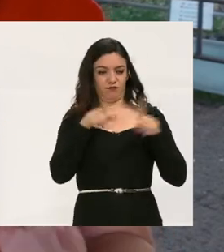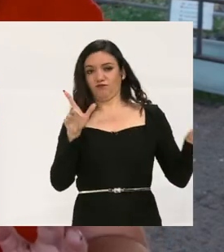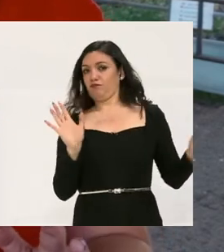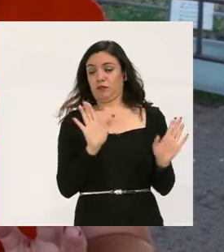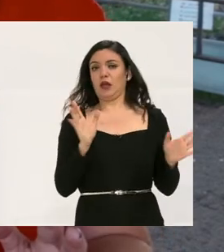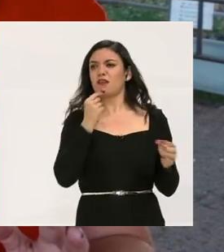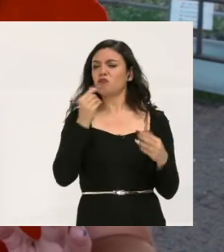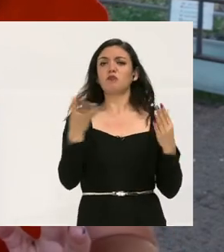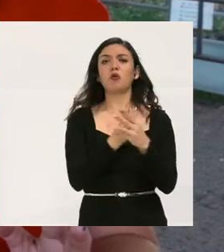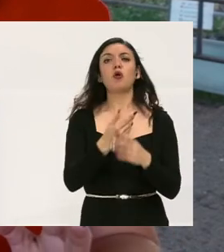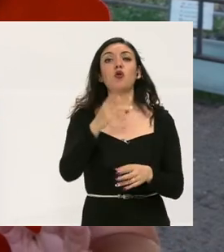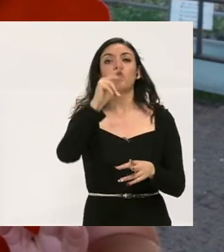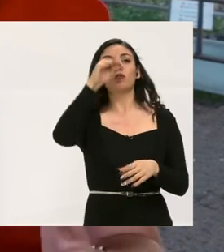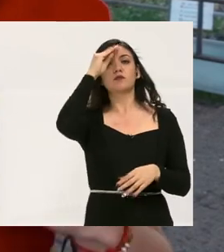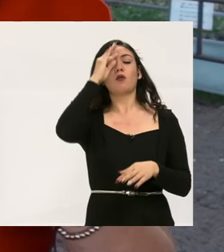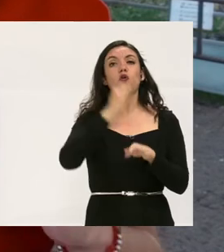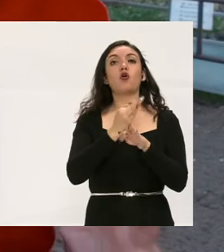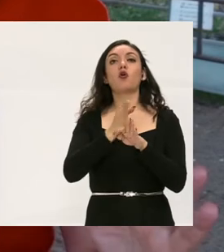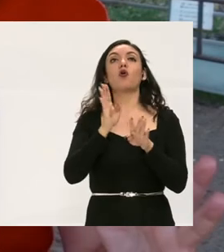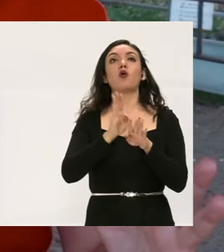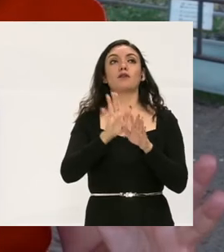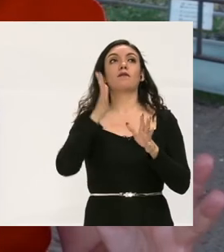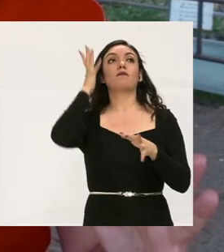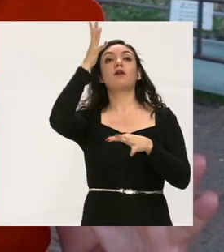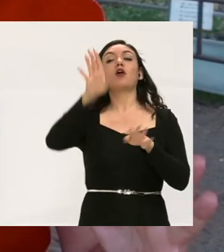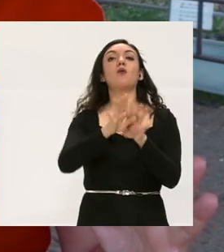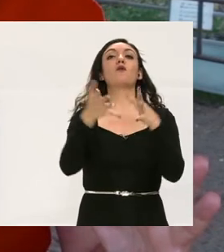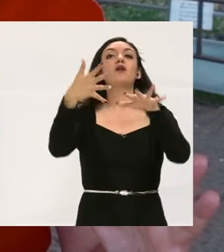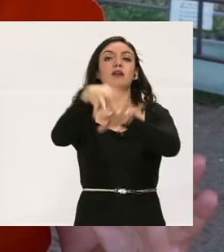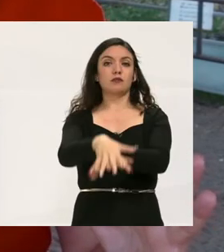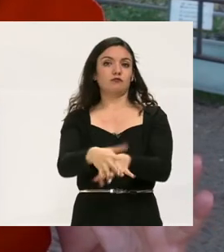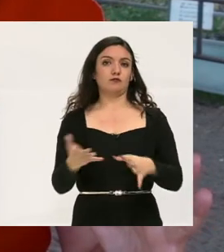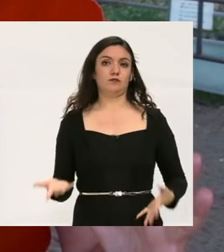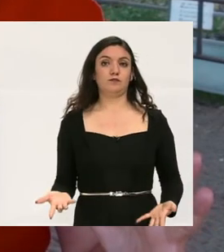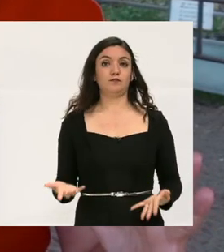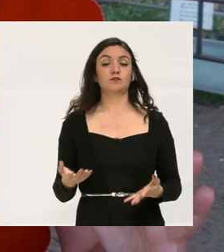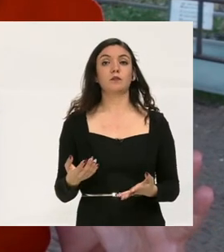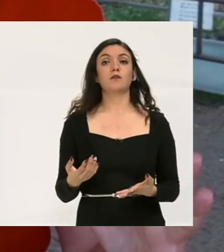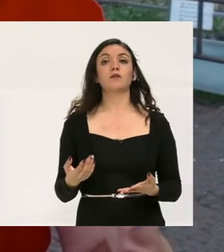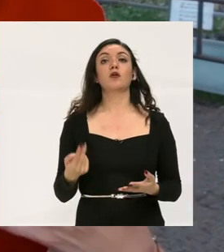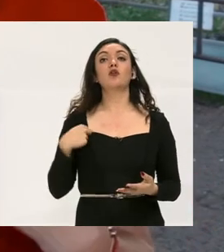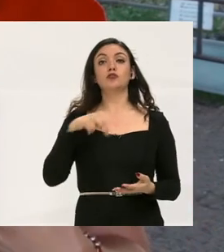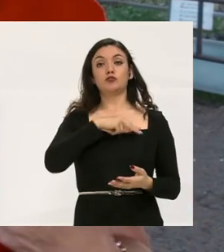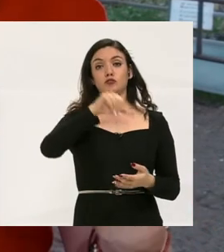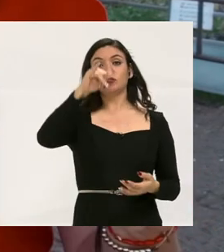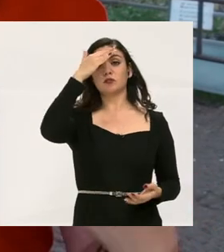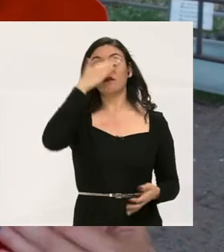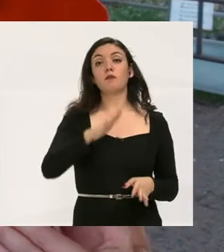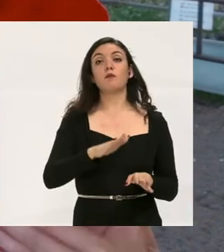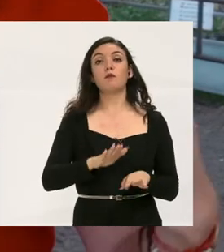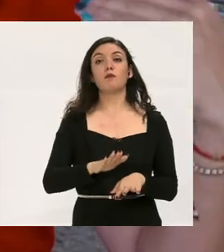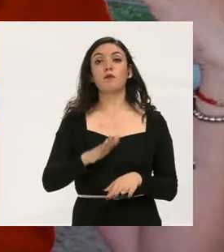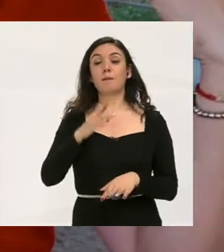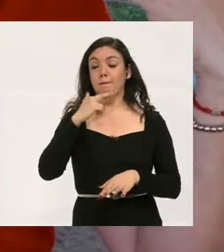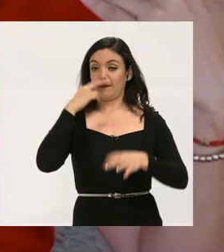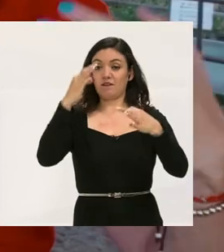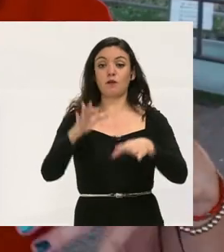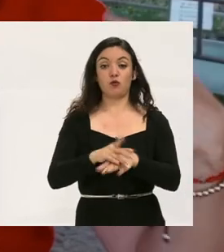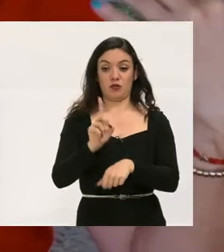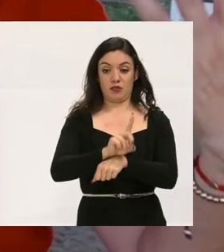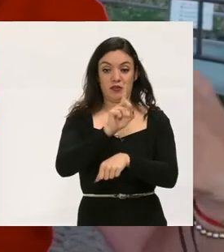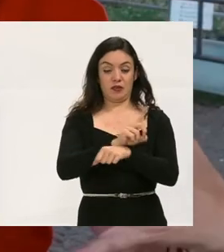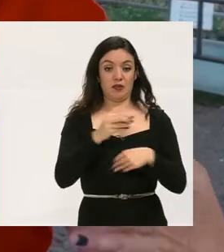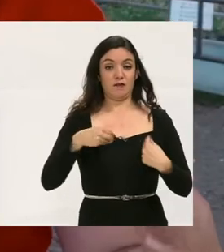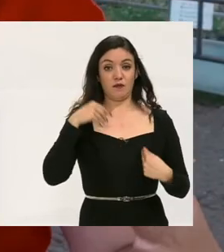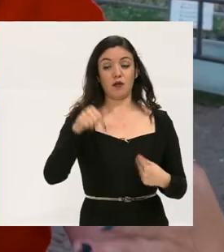notar diferencia alguna no tendríamos que estar hablando de inclusión y nosotros lo sabemos perfectamente porque lo